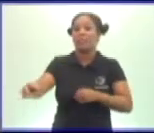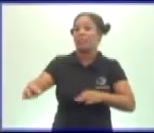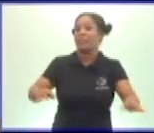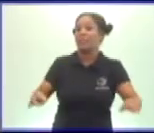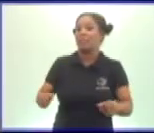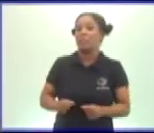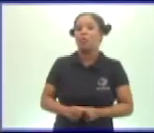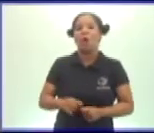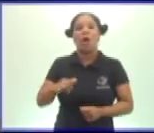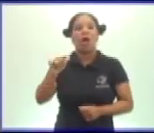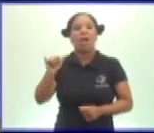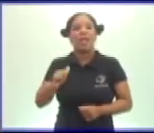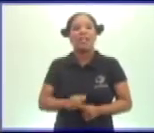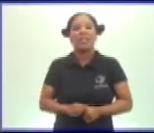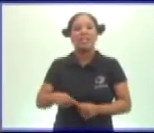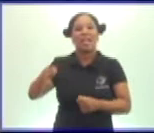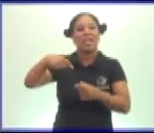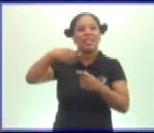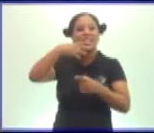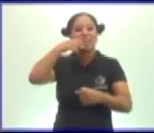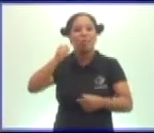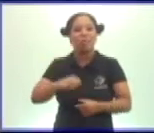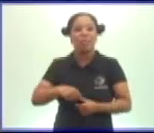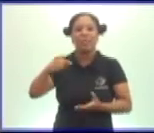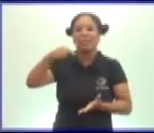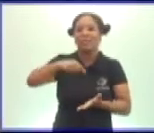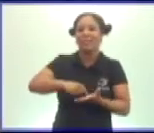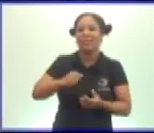del disolvente que está